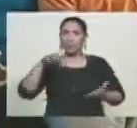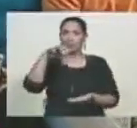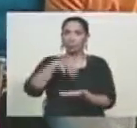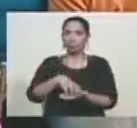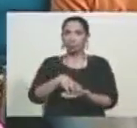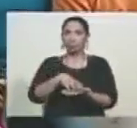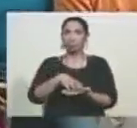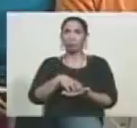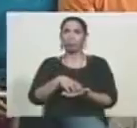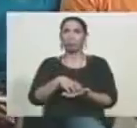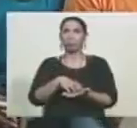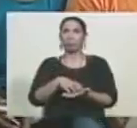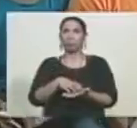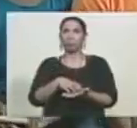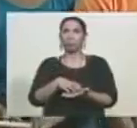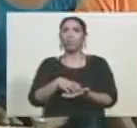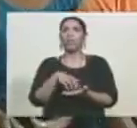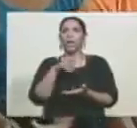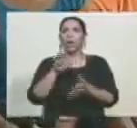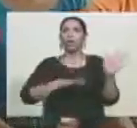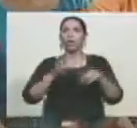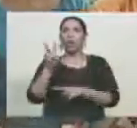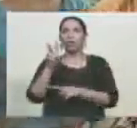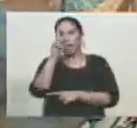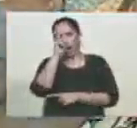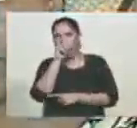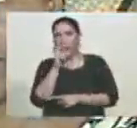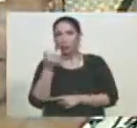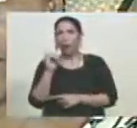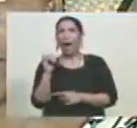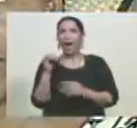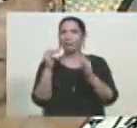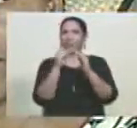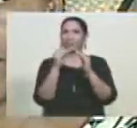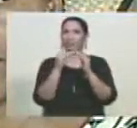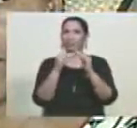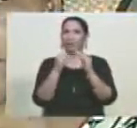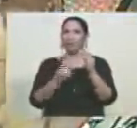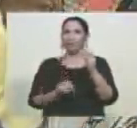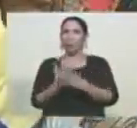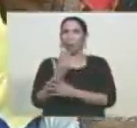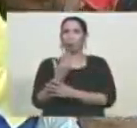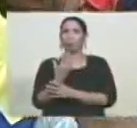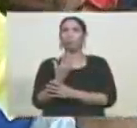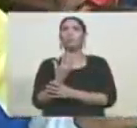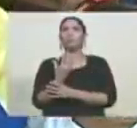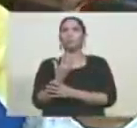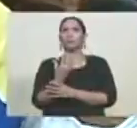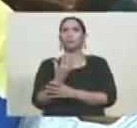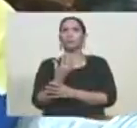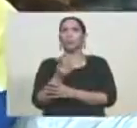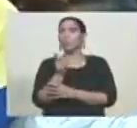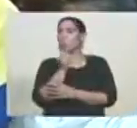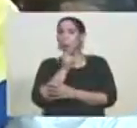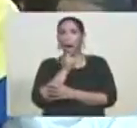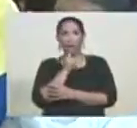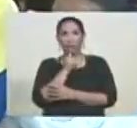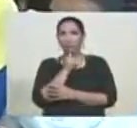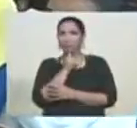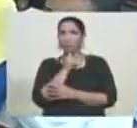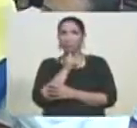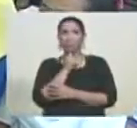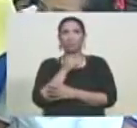que todavía tienen 12 años y después de un procedimiento de una apertura de procedimiento de rescate, todavía no tienen